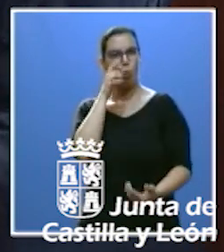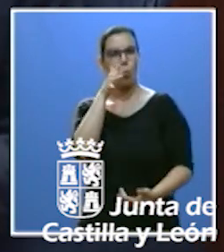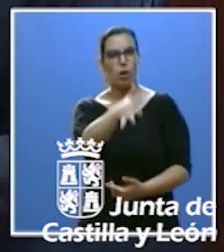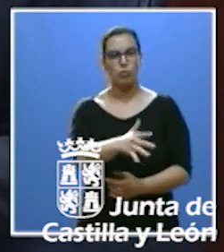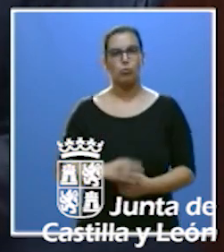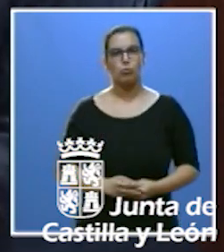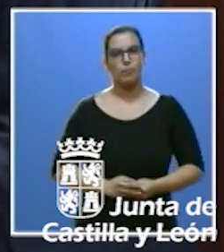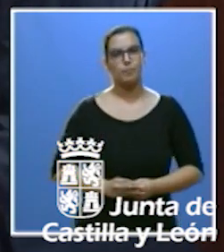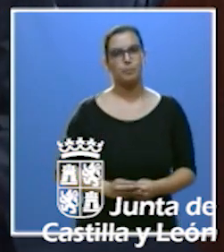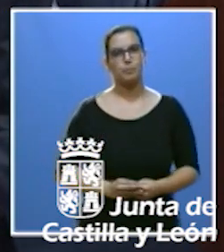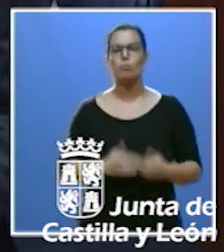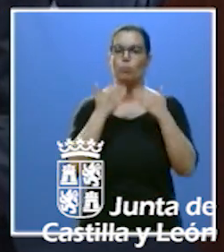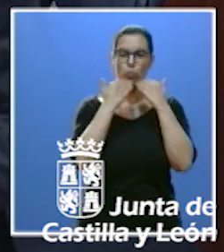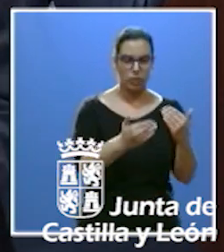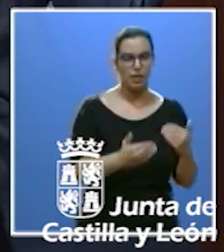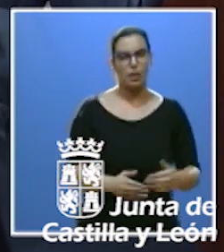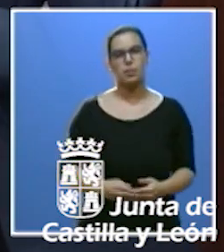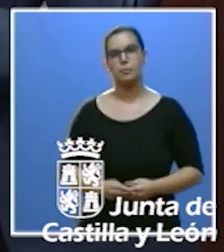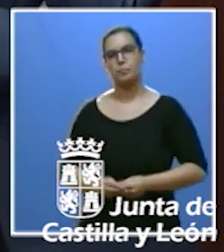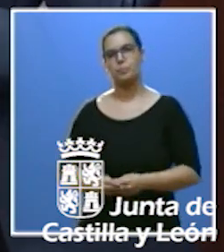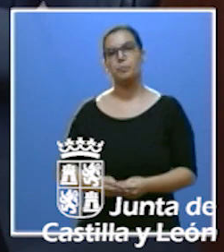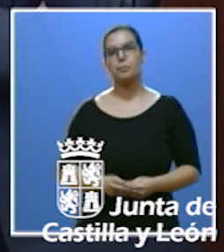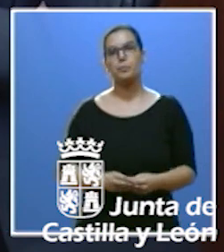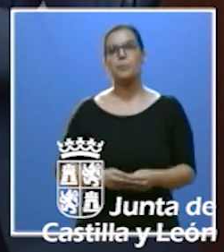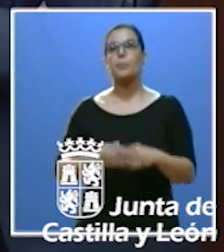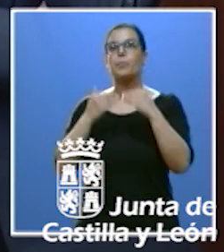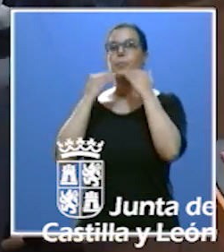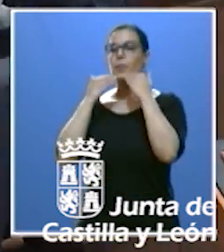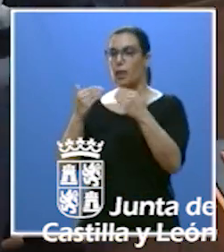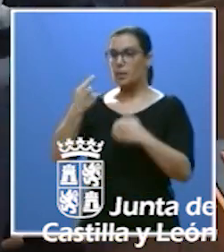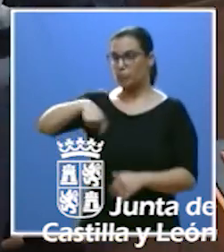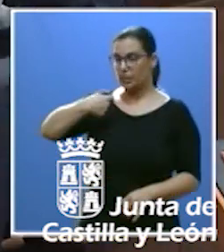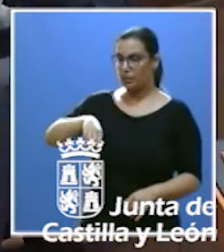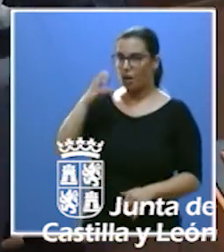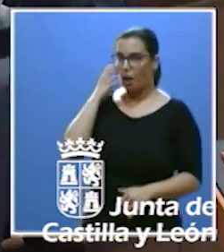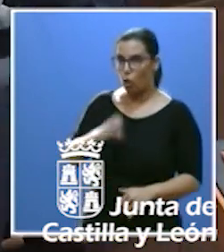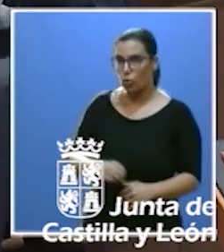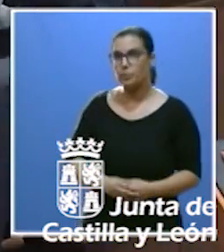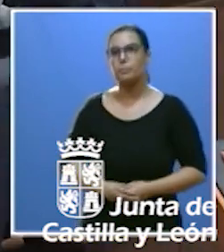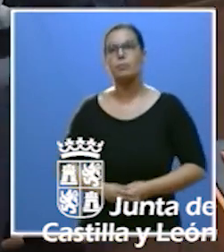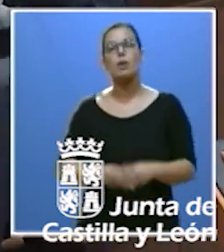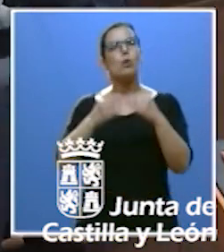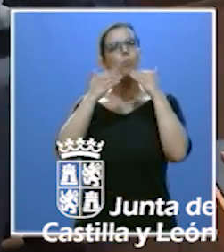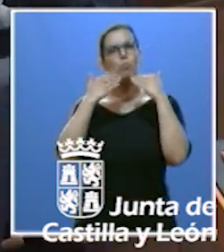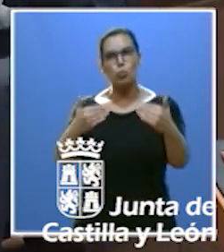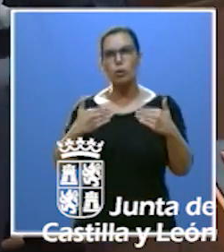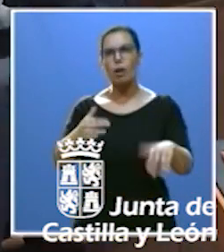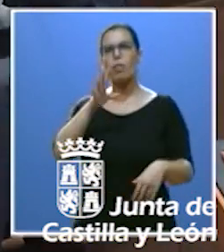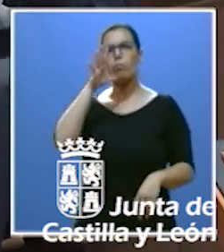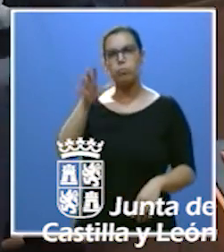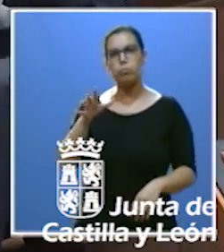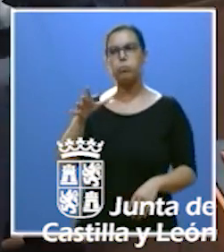años. Muchas gracias. Gracias, presidente Rajoy. Muchísimas gracias por haber contado